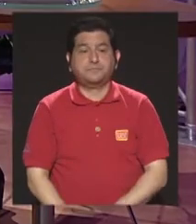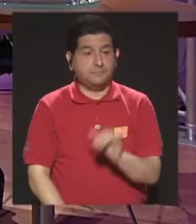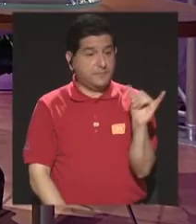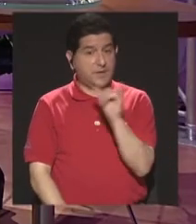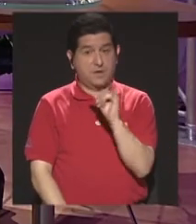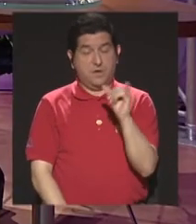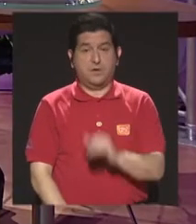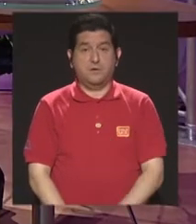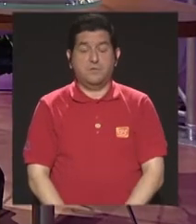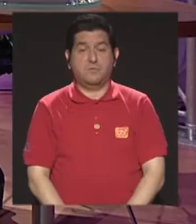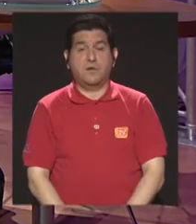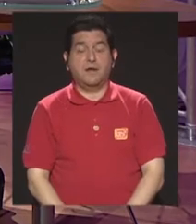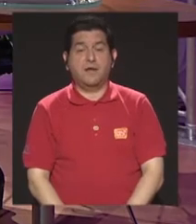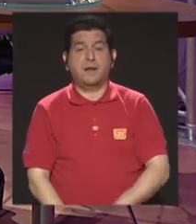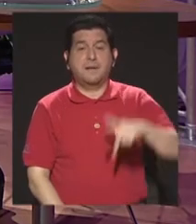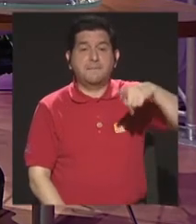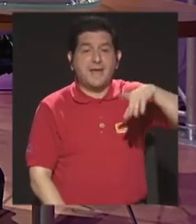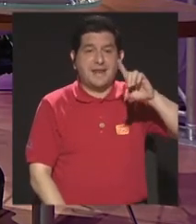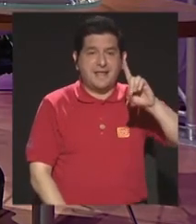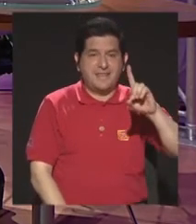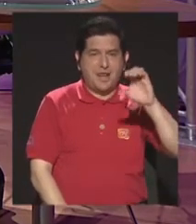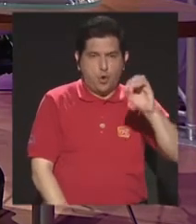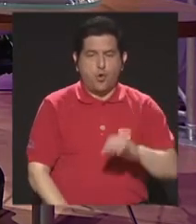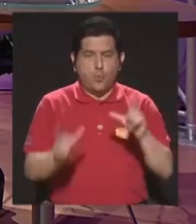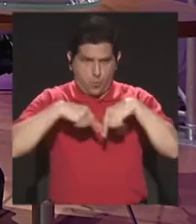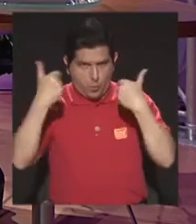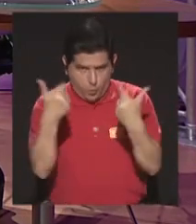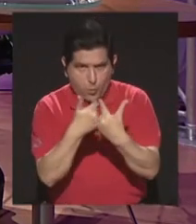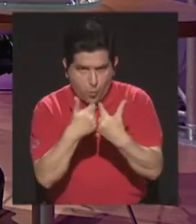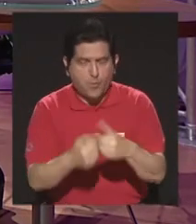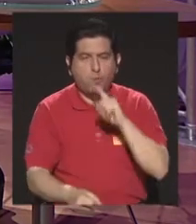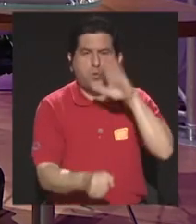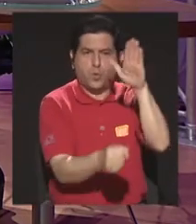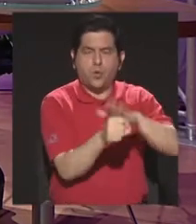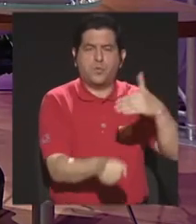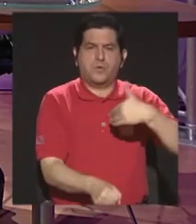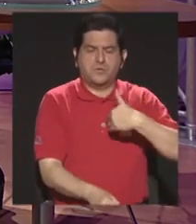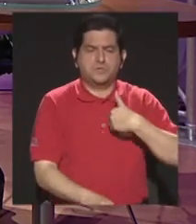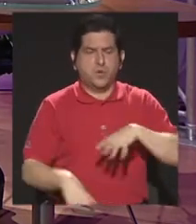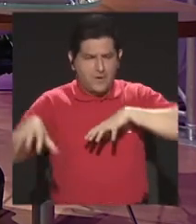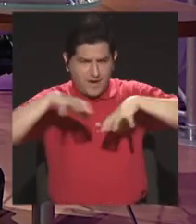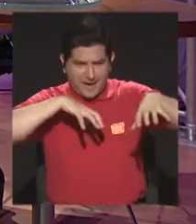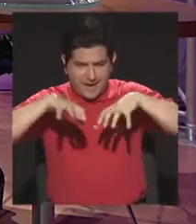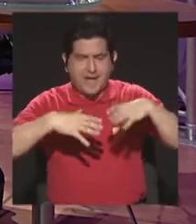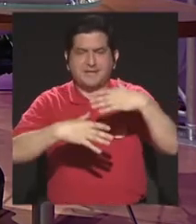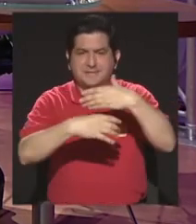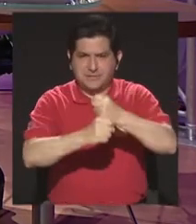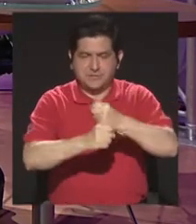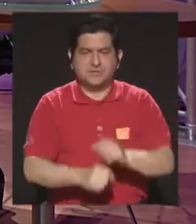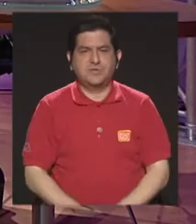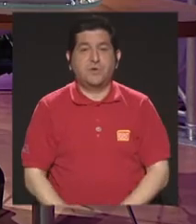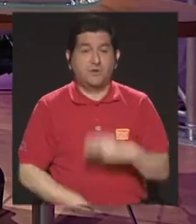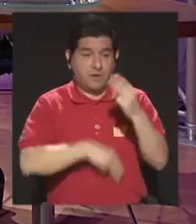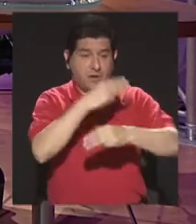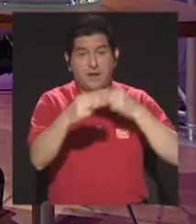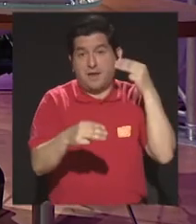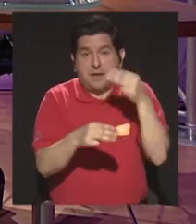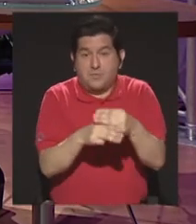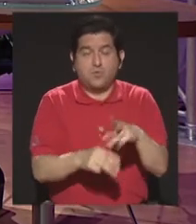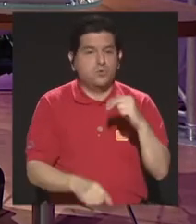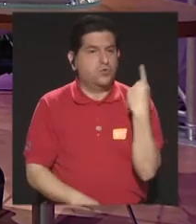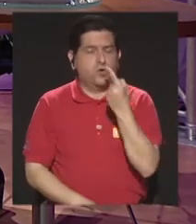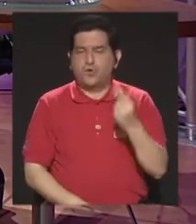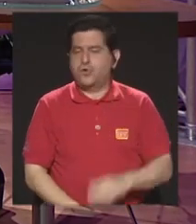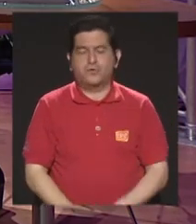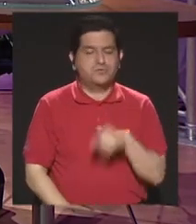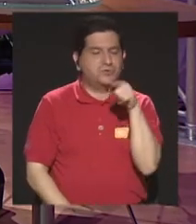Asimismo, pues Peras del Olmo como colectivo está también comprometido con empezar a hacer acciones en el mundo real, más allá de la pantalla,